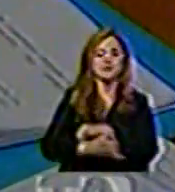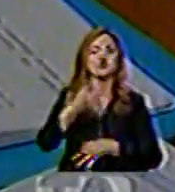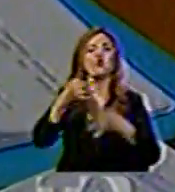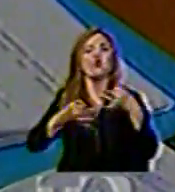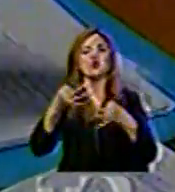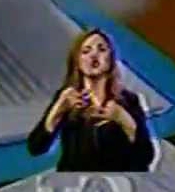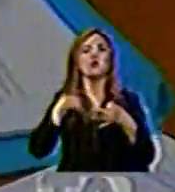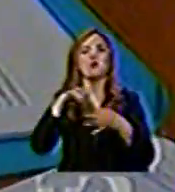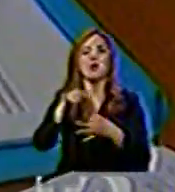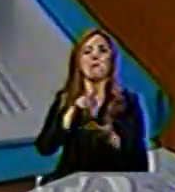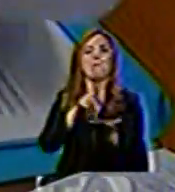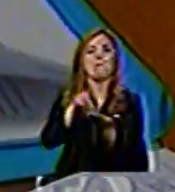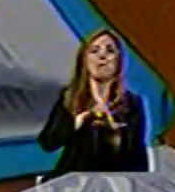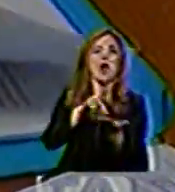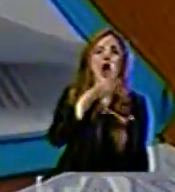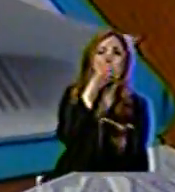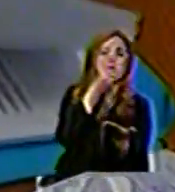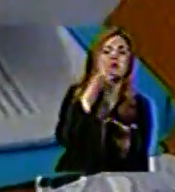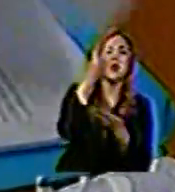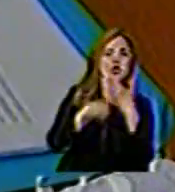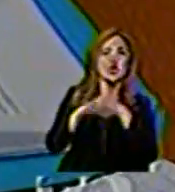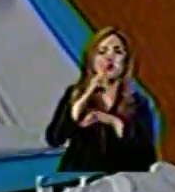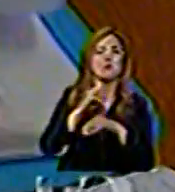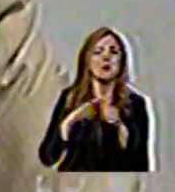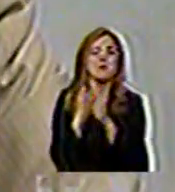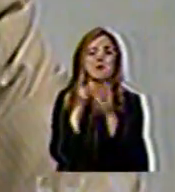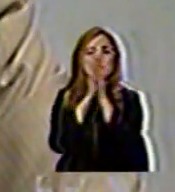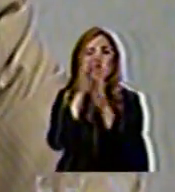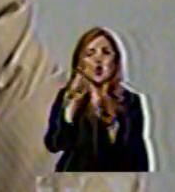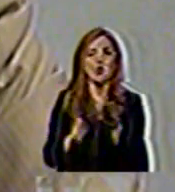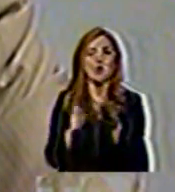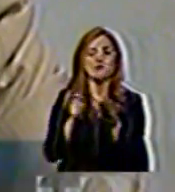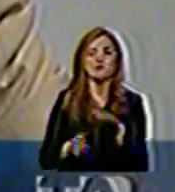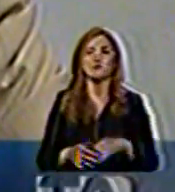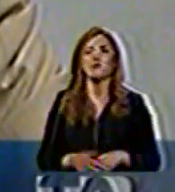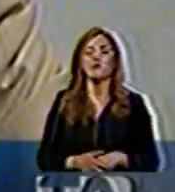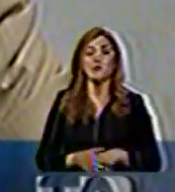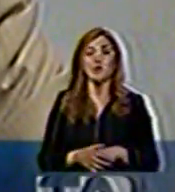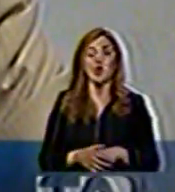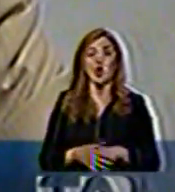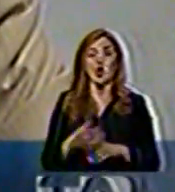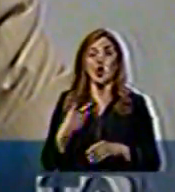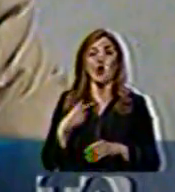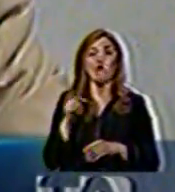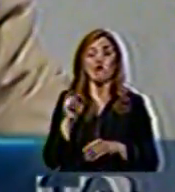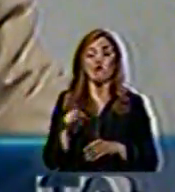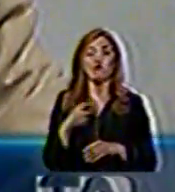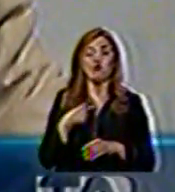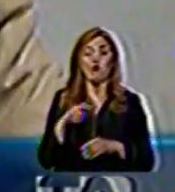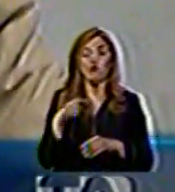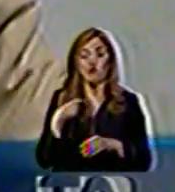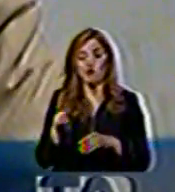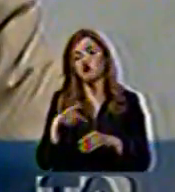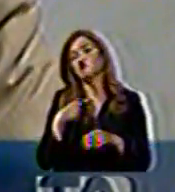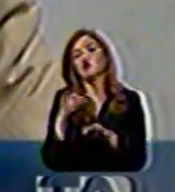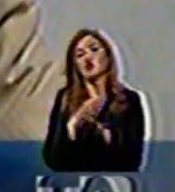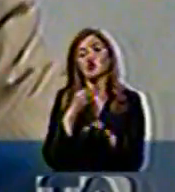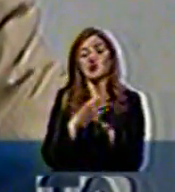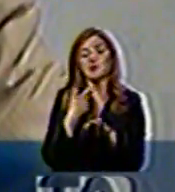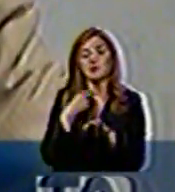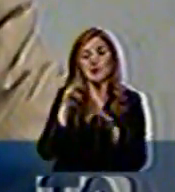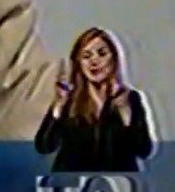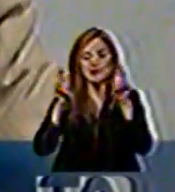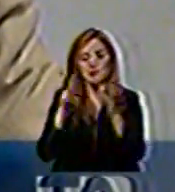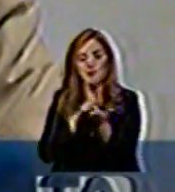de alimentos. Ese día llegó el primer pedido al juez. Funcionario del Consejo de la Judicatura, que tengo que cancelar